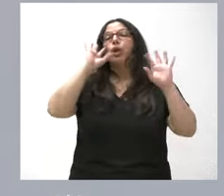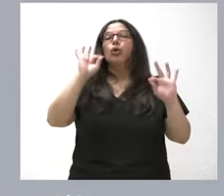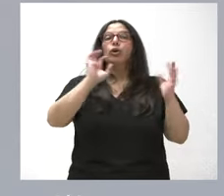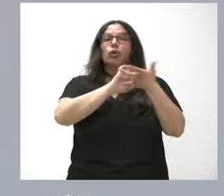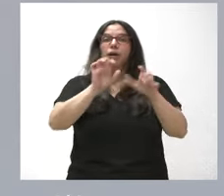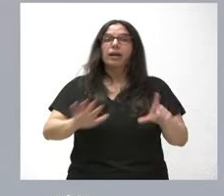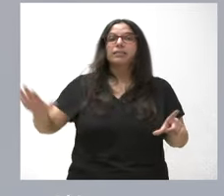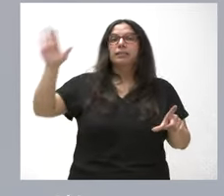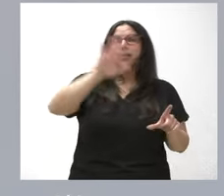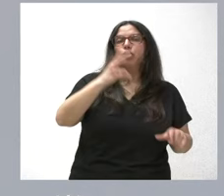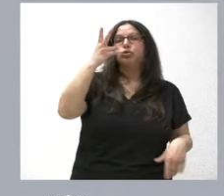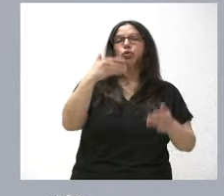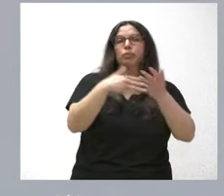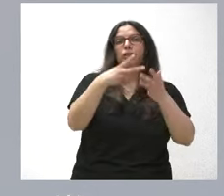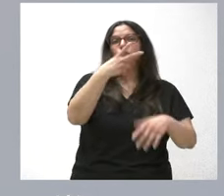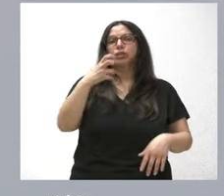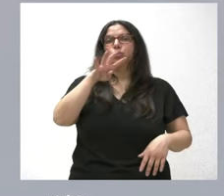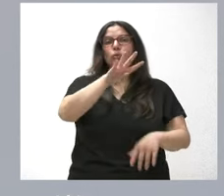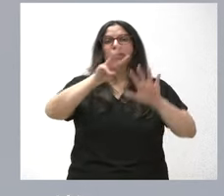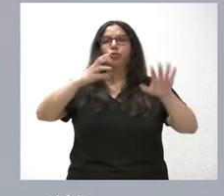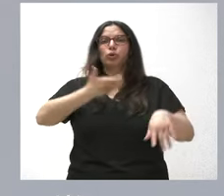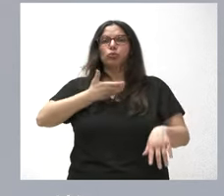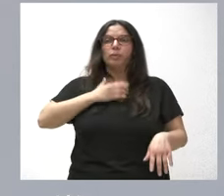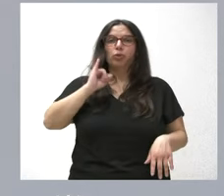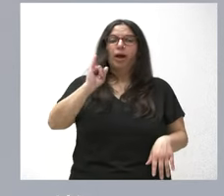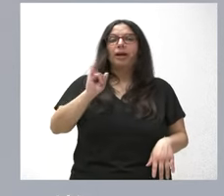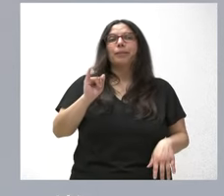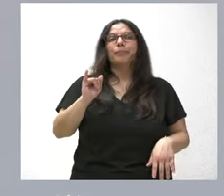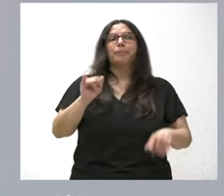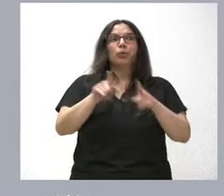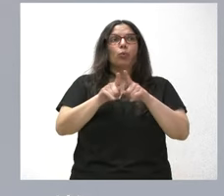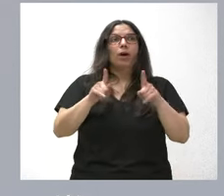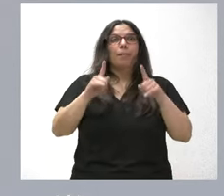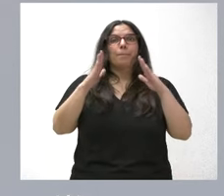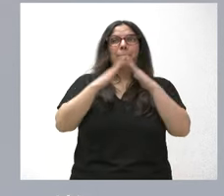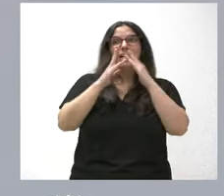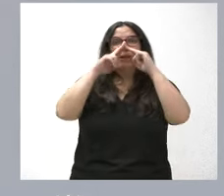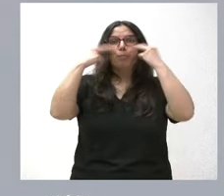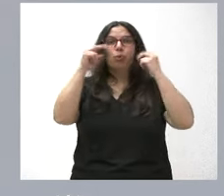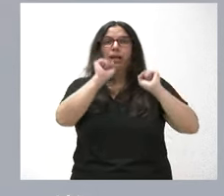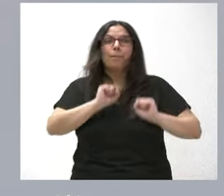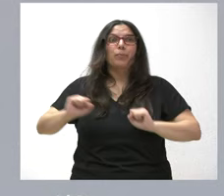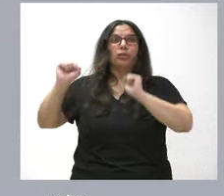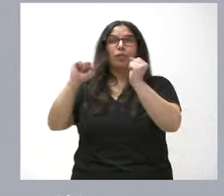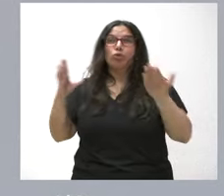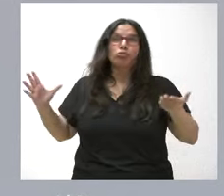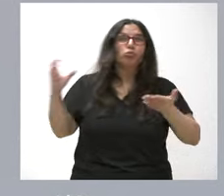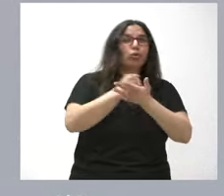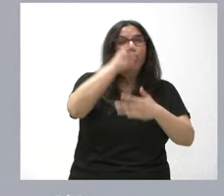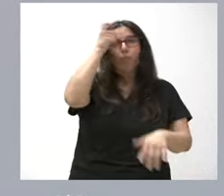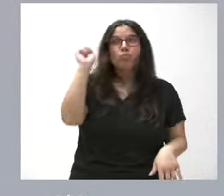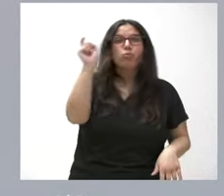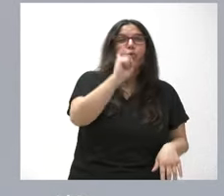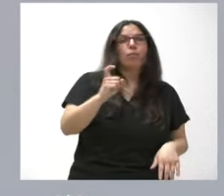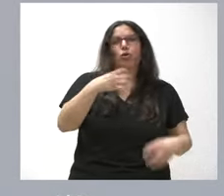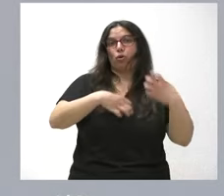tenemos 2.248 ayuntamientos. Quizá no podamos tener vivienda pública de protección en todos y cada uno de los municipios, pero sí tenemos